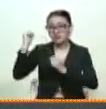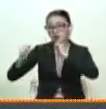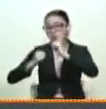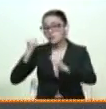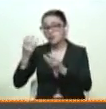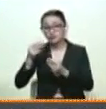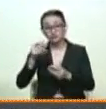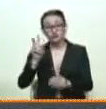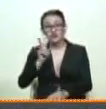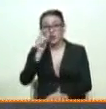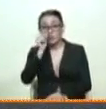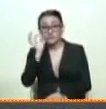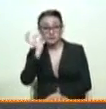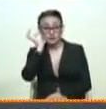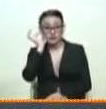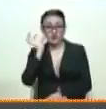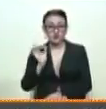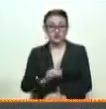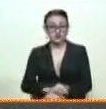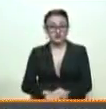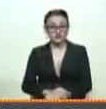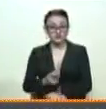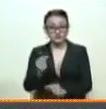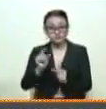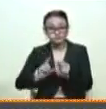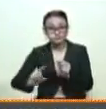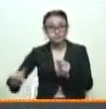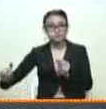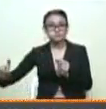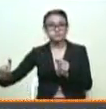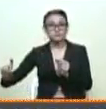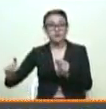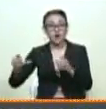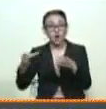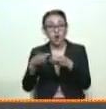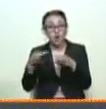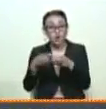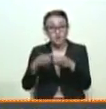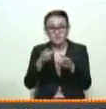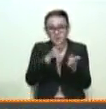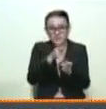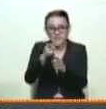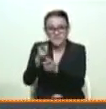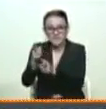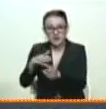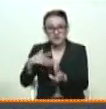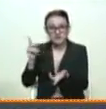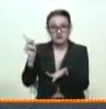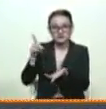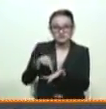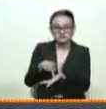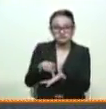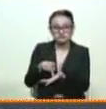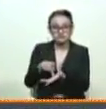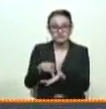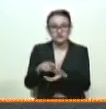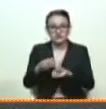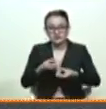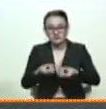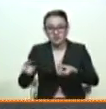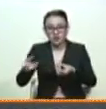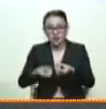a venezolanas, el financiamiento a los grupos armados que han venido